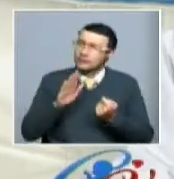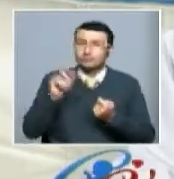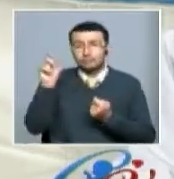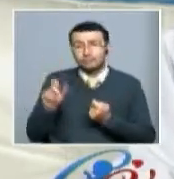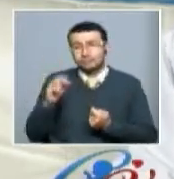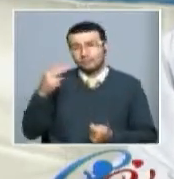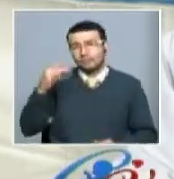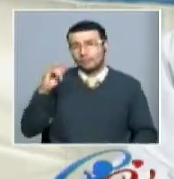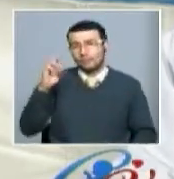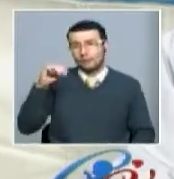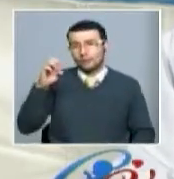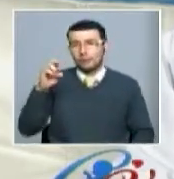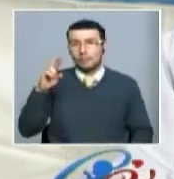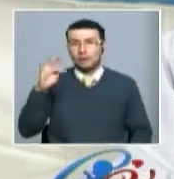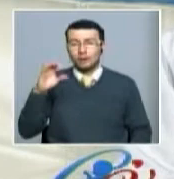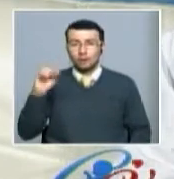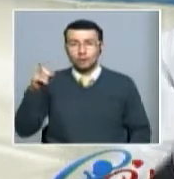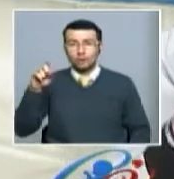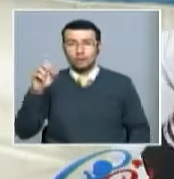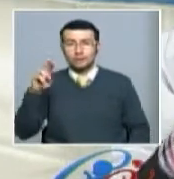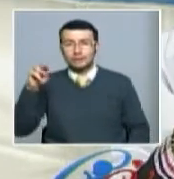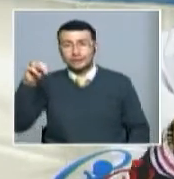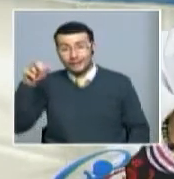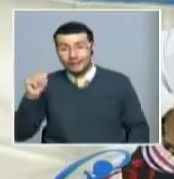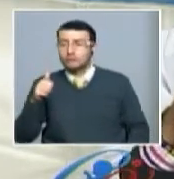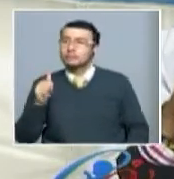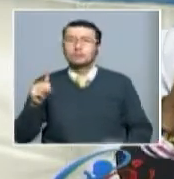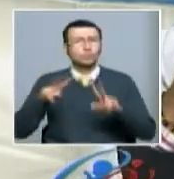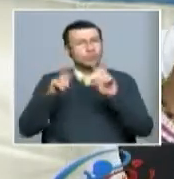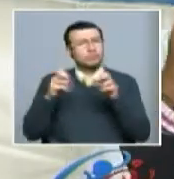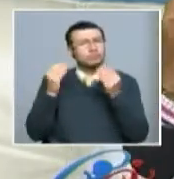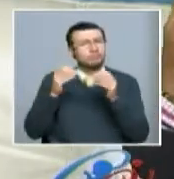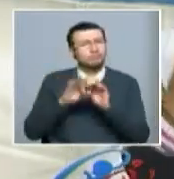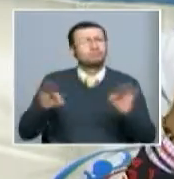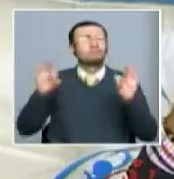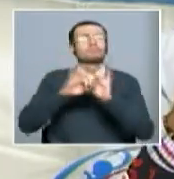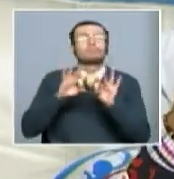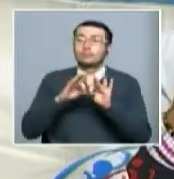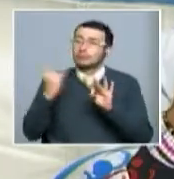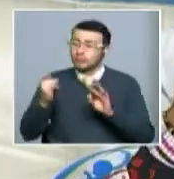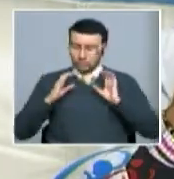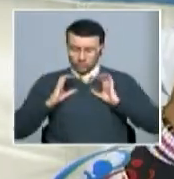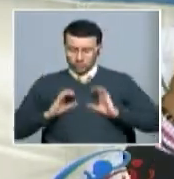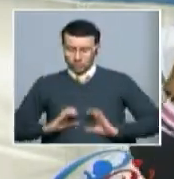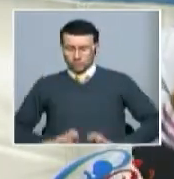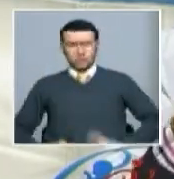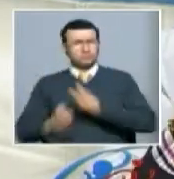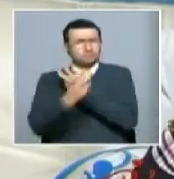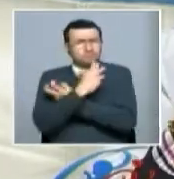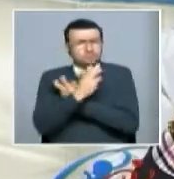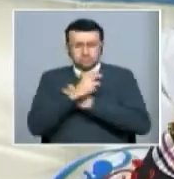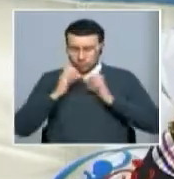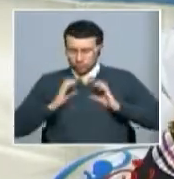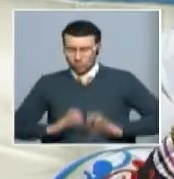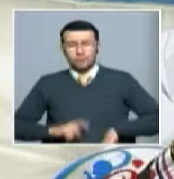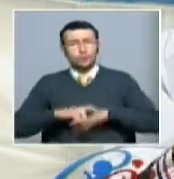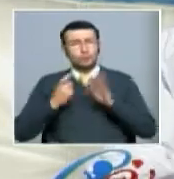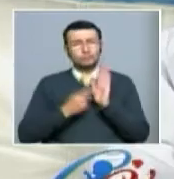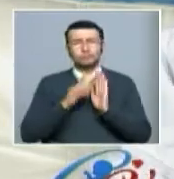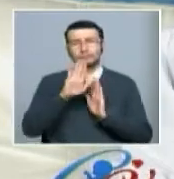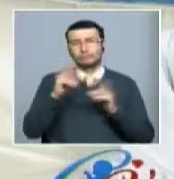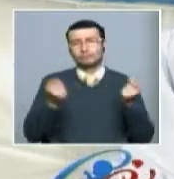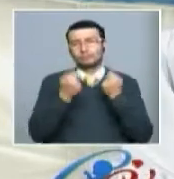doctor Humberto Serna Acevedo, hoy con este tema tan importante de la anatomía de todo nuestro cuerpo humano.